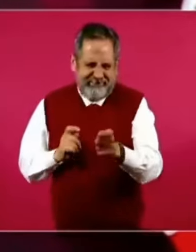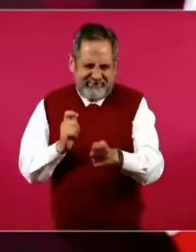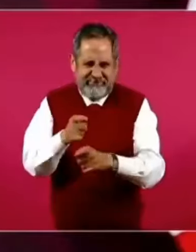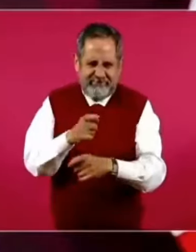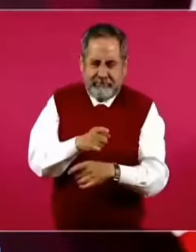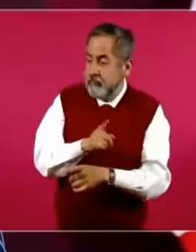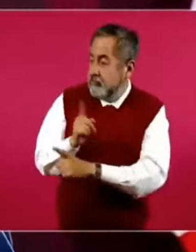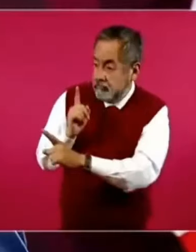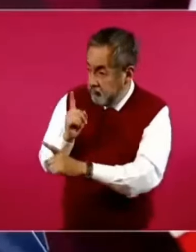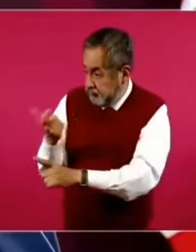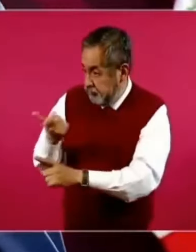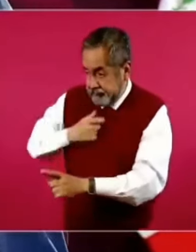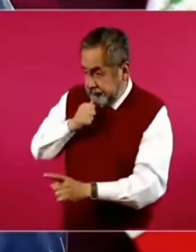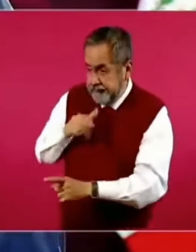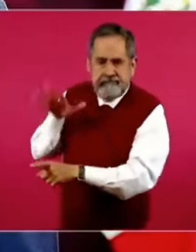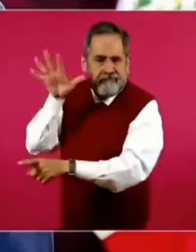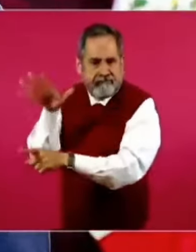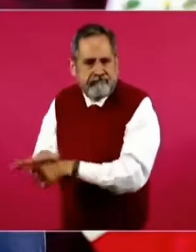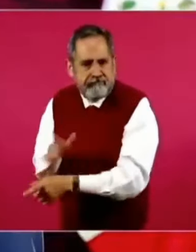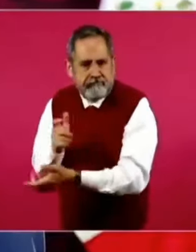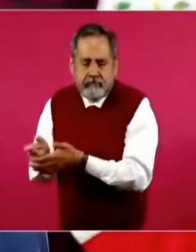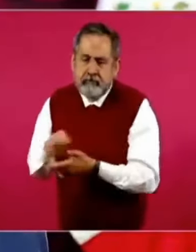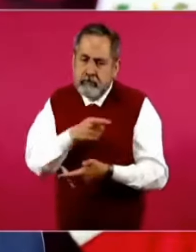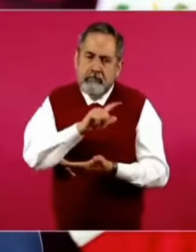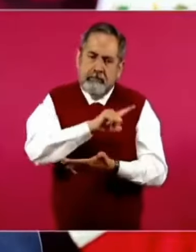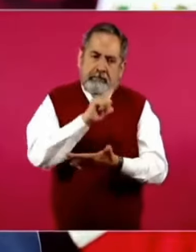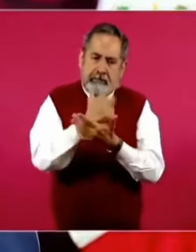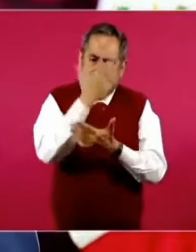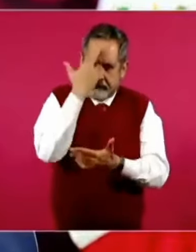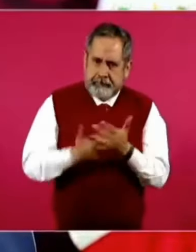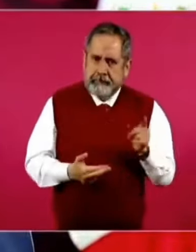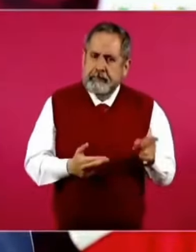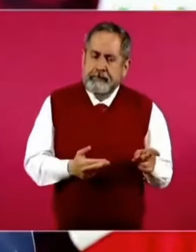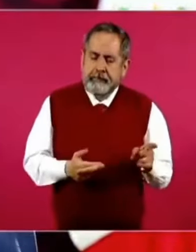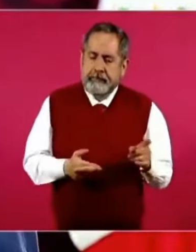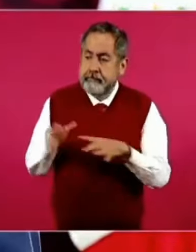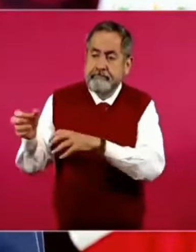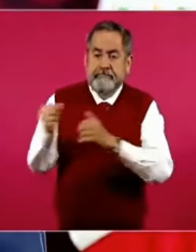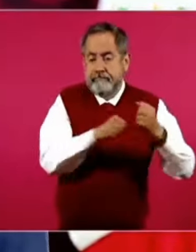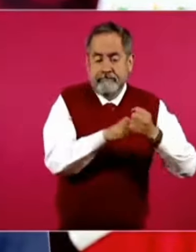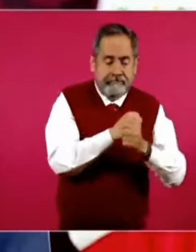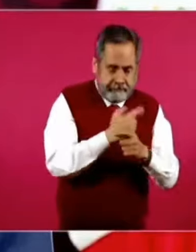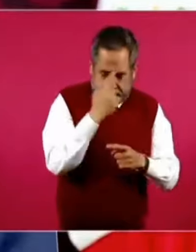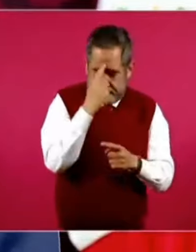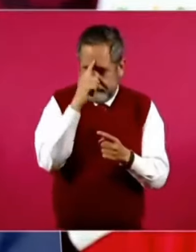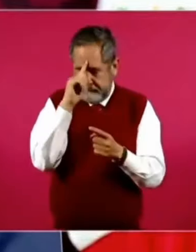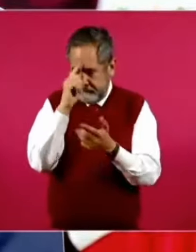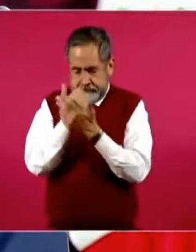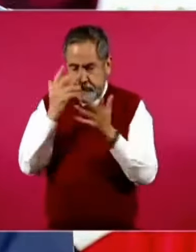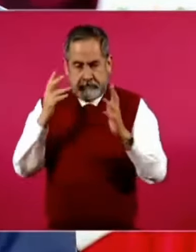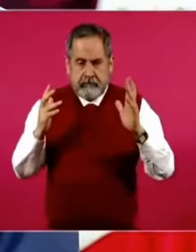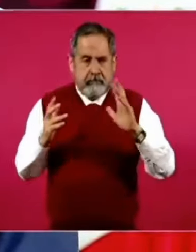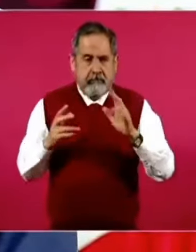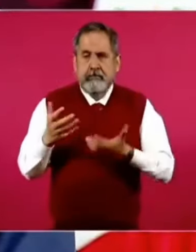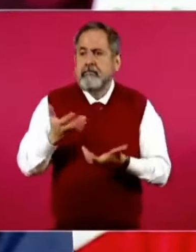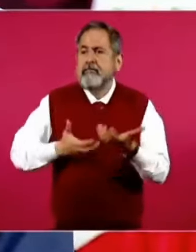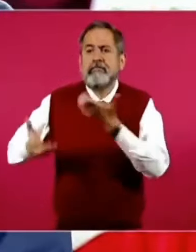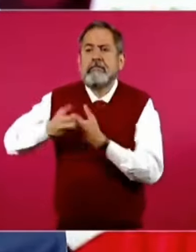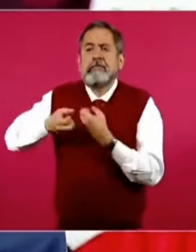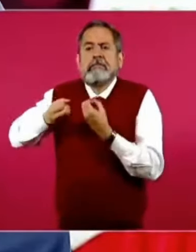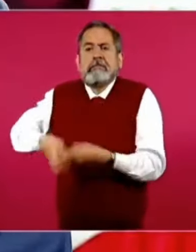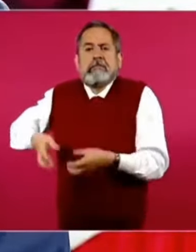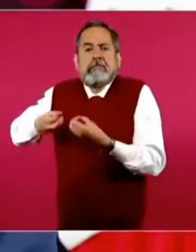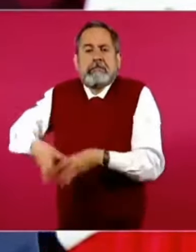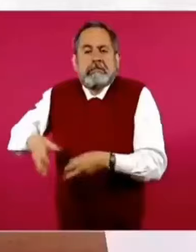significa un delito que afecta mucho a la gente, sobre todo a los comerciantes y a